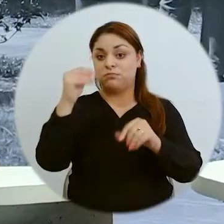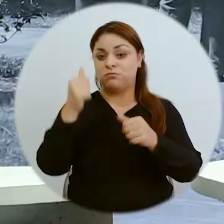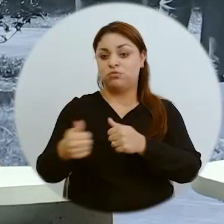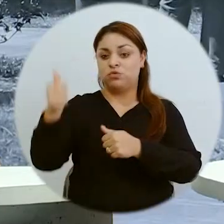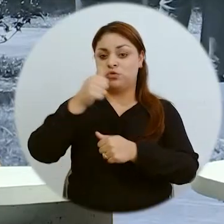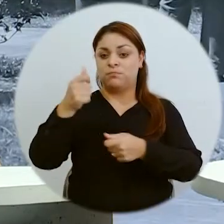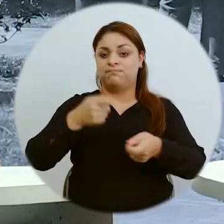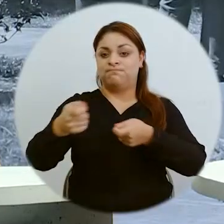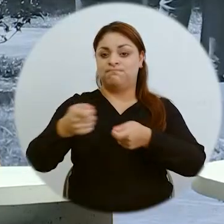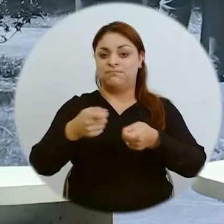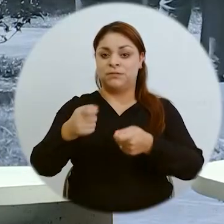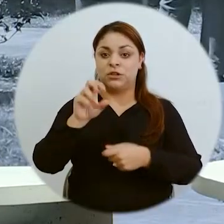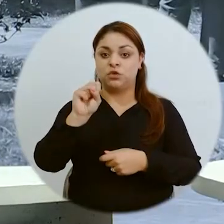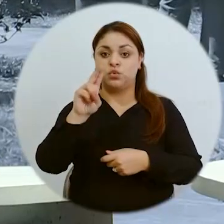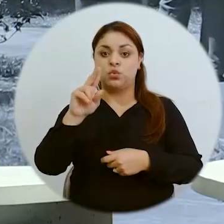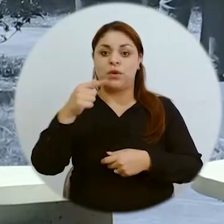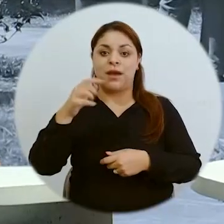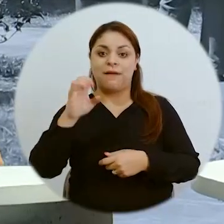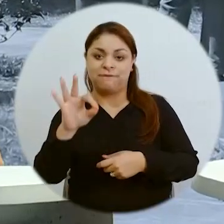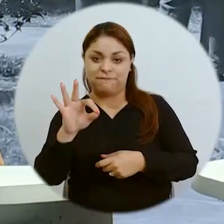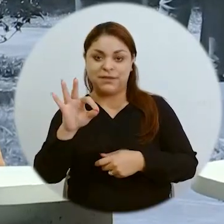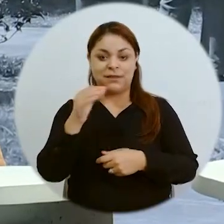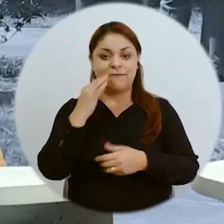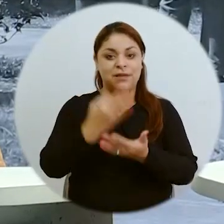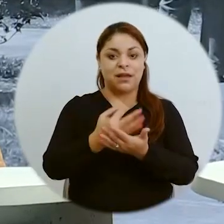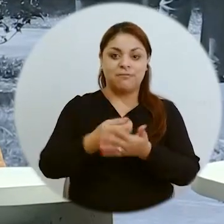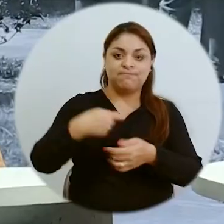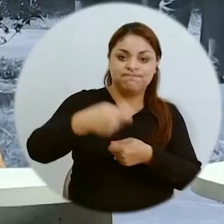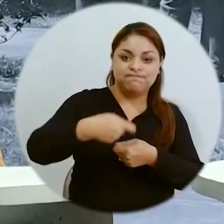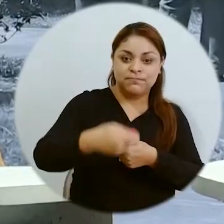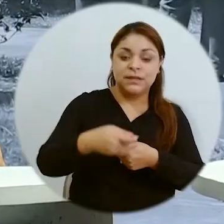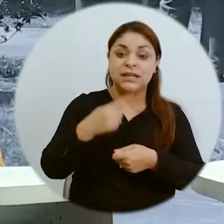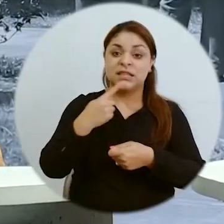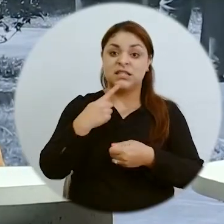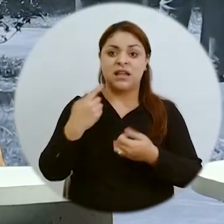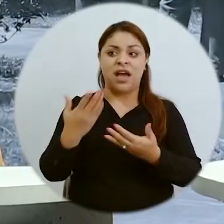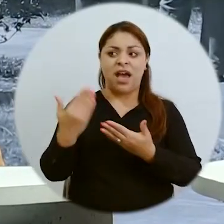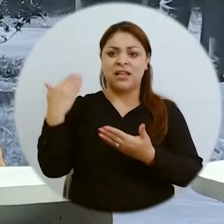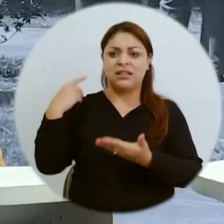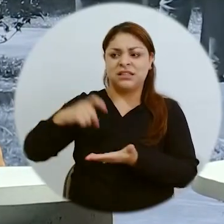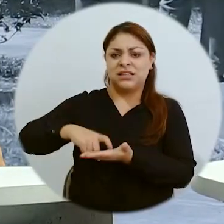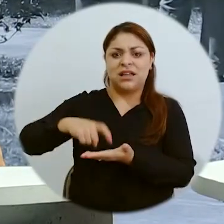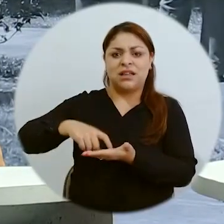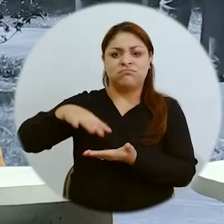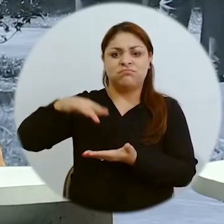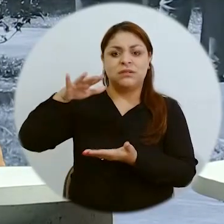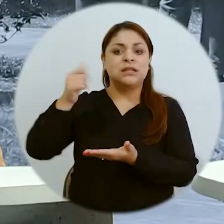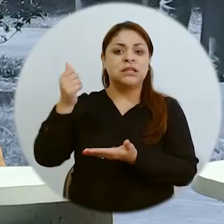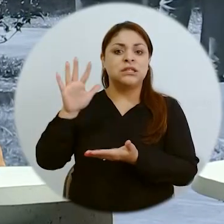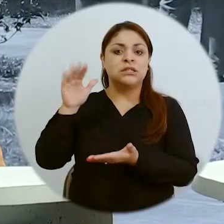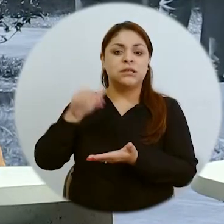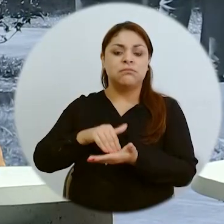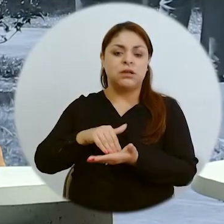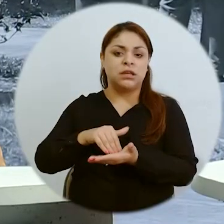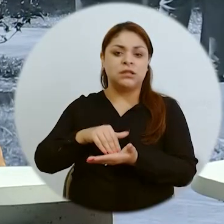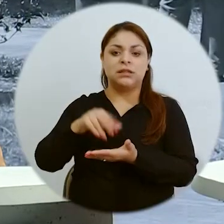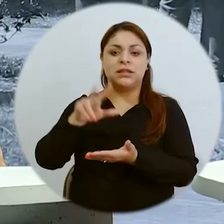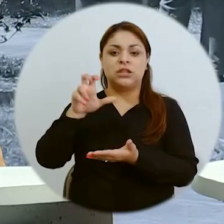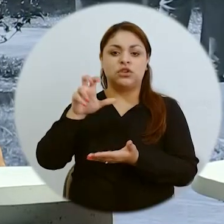Regresa usted a una mirada del programa de la Universidad Nacional y de SINAC S.A. Hoy estamos hablando sobre la deuda de la